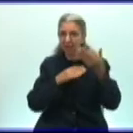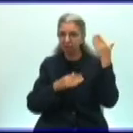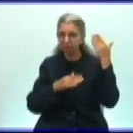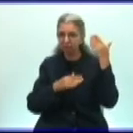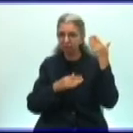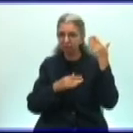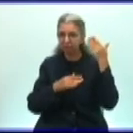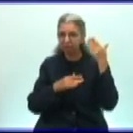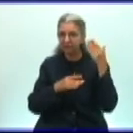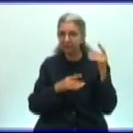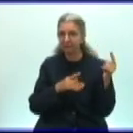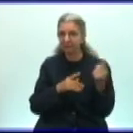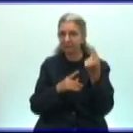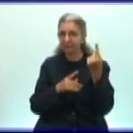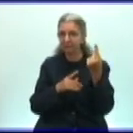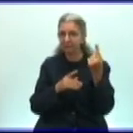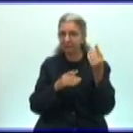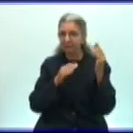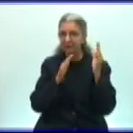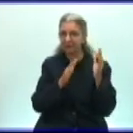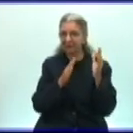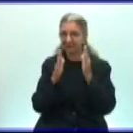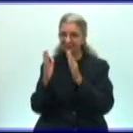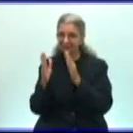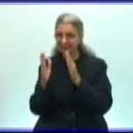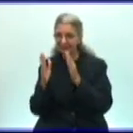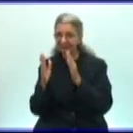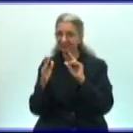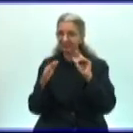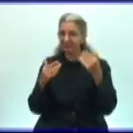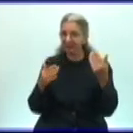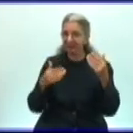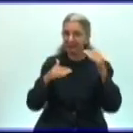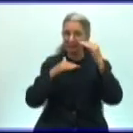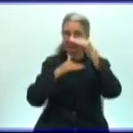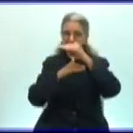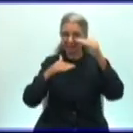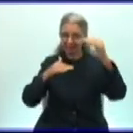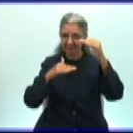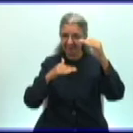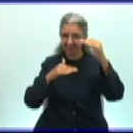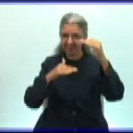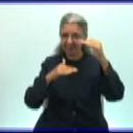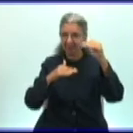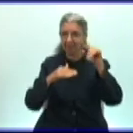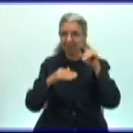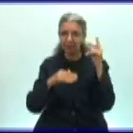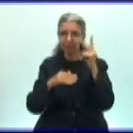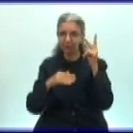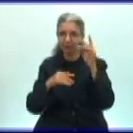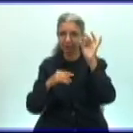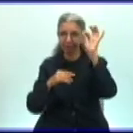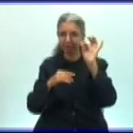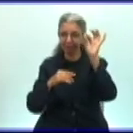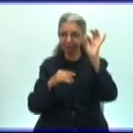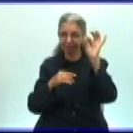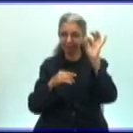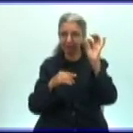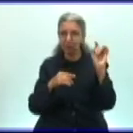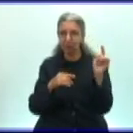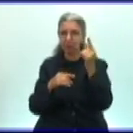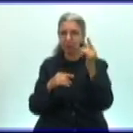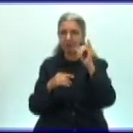porción de uno de ellos, donde la conexión es en paralelo. Tenemos dos bombillos, ya les decía